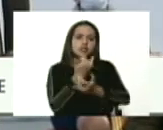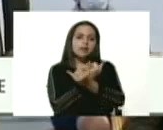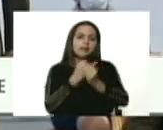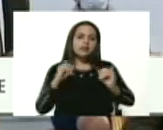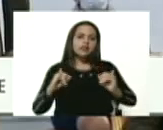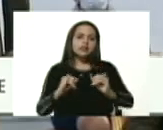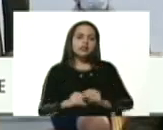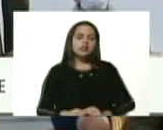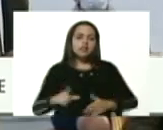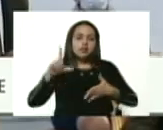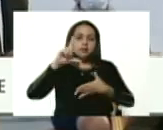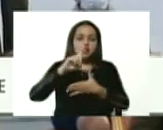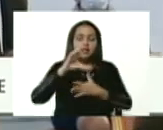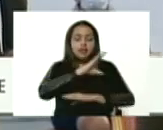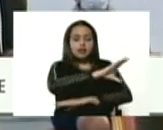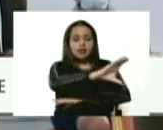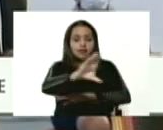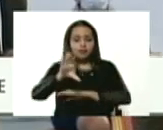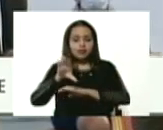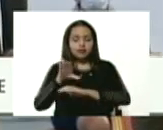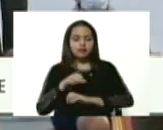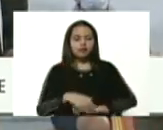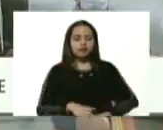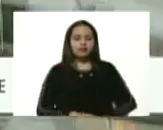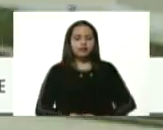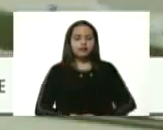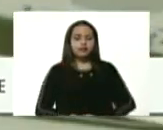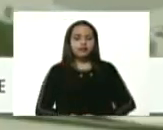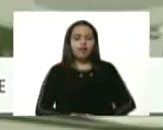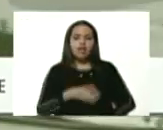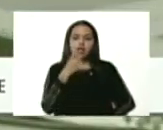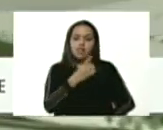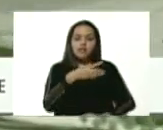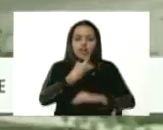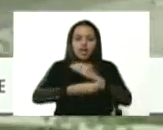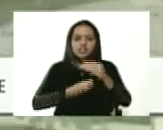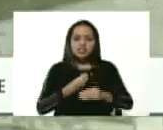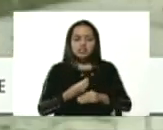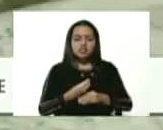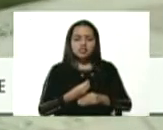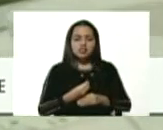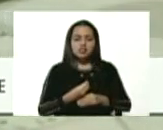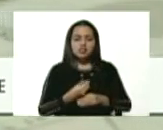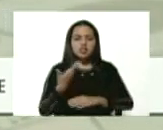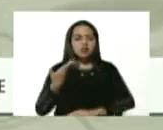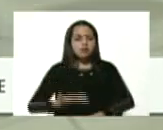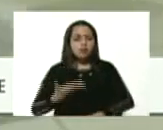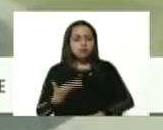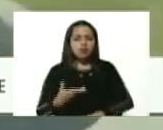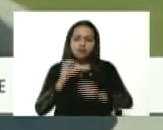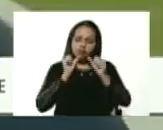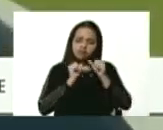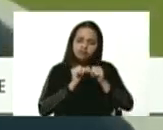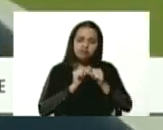independencia y de América Latina y el Caribe. Y allí tiene que jugar un papel estelar,